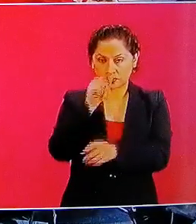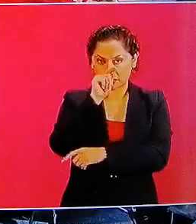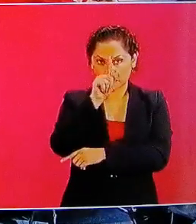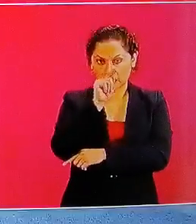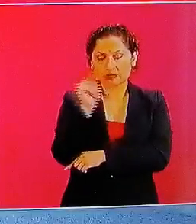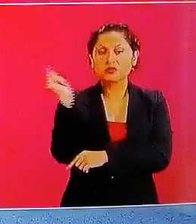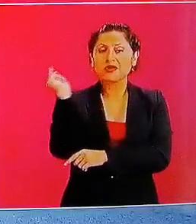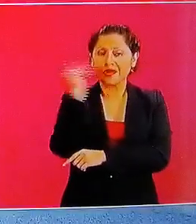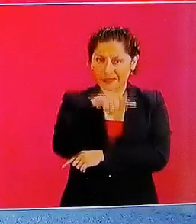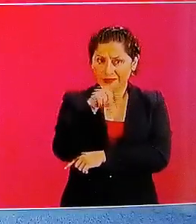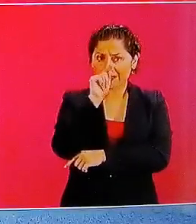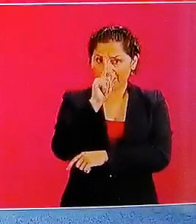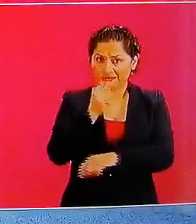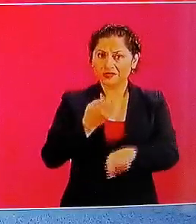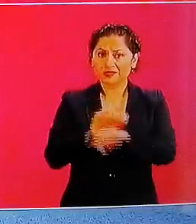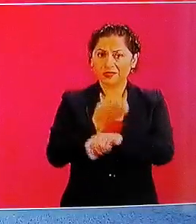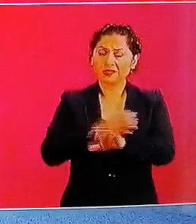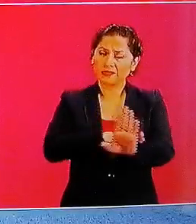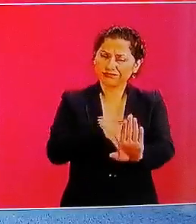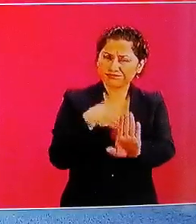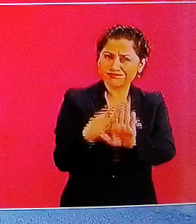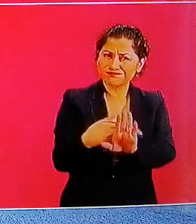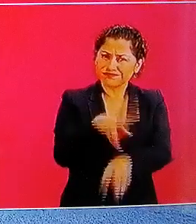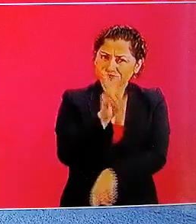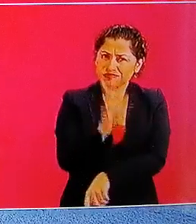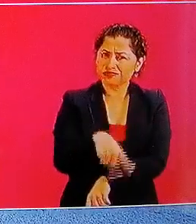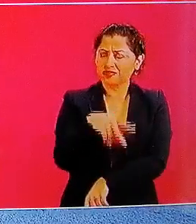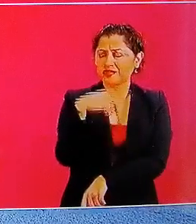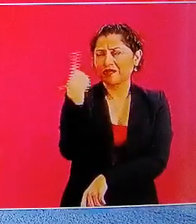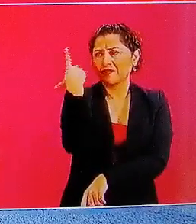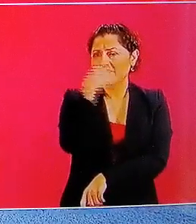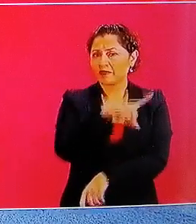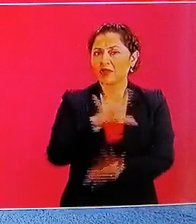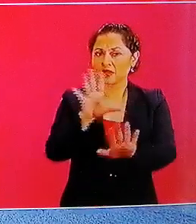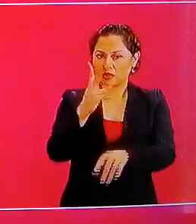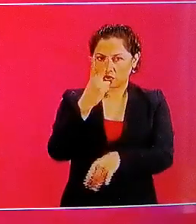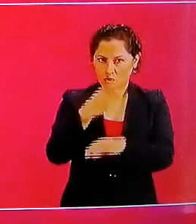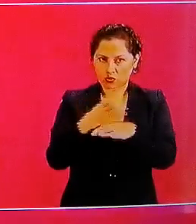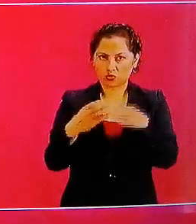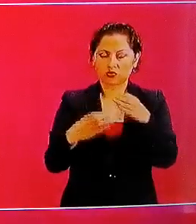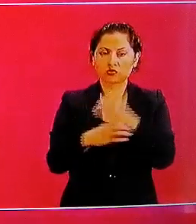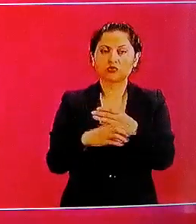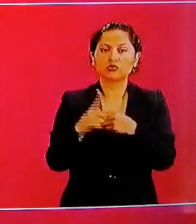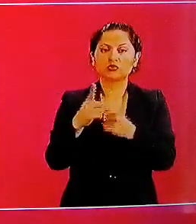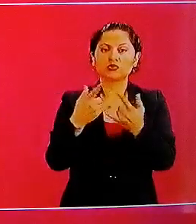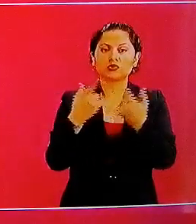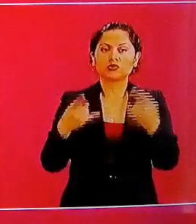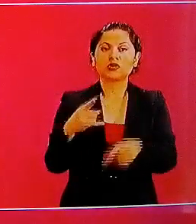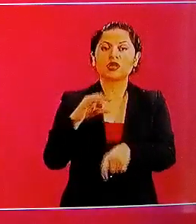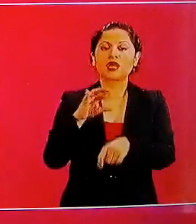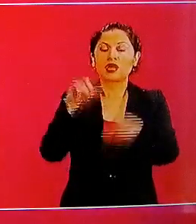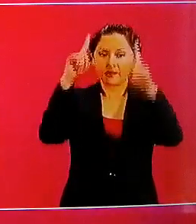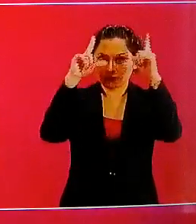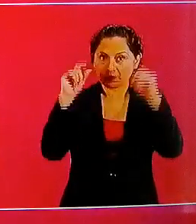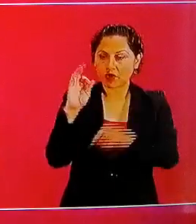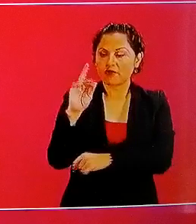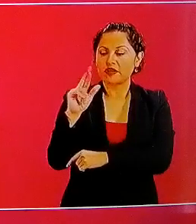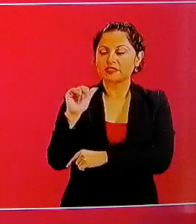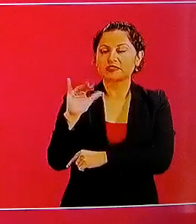habido agresiones muy dolidas, muy, muy sentidas. Déjeme ponerles dos casos. El enfermero Francisco Palomera, un